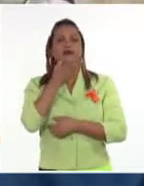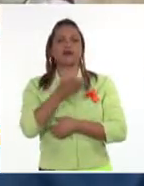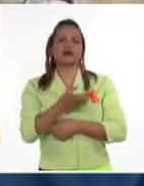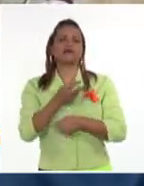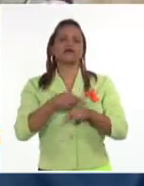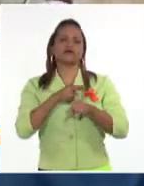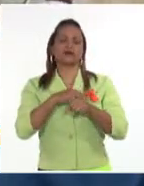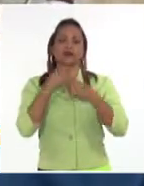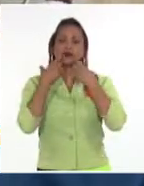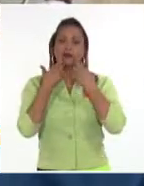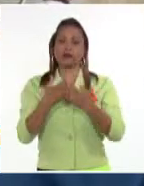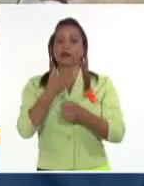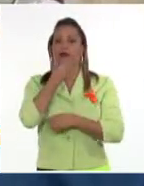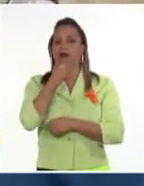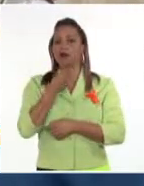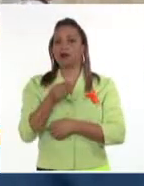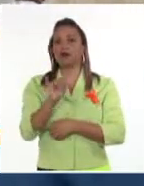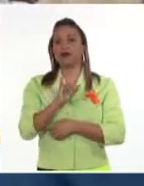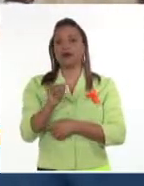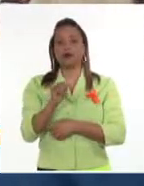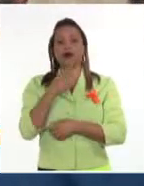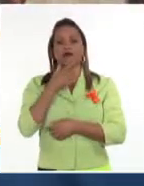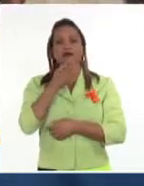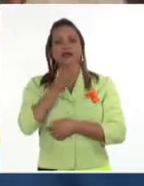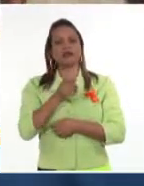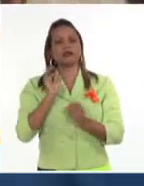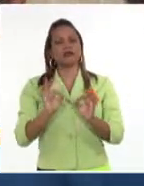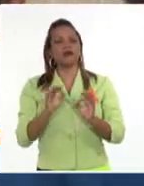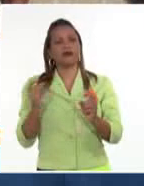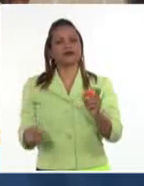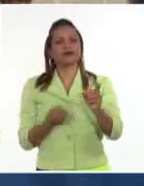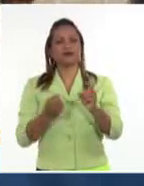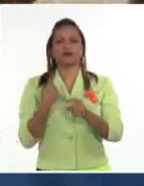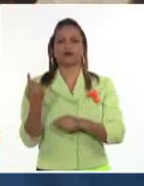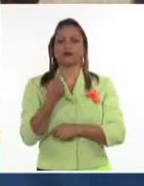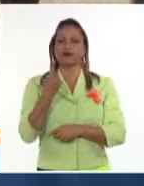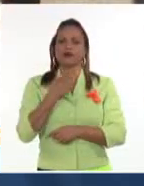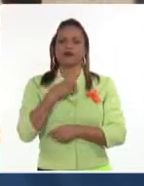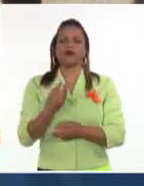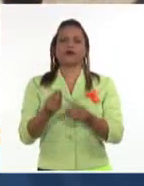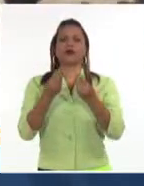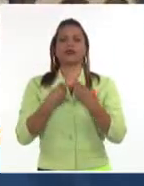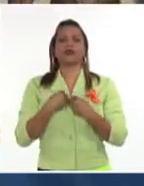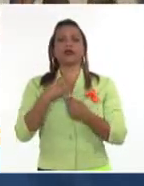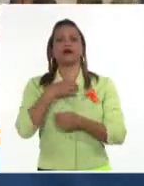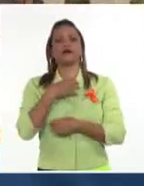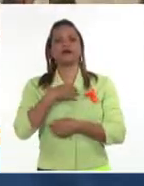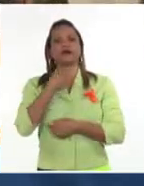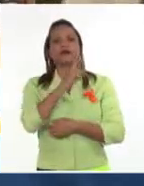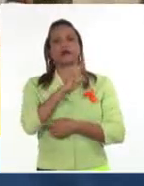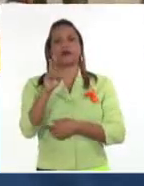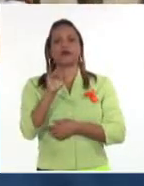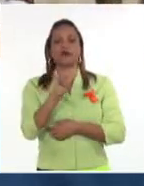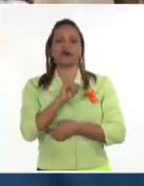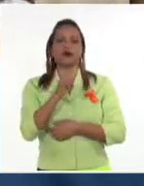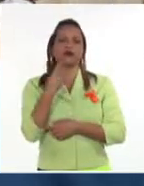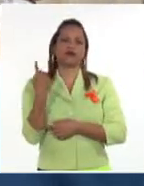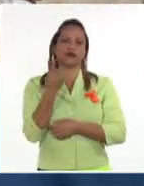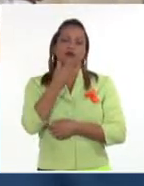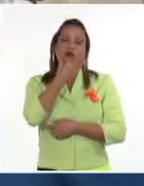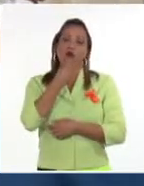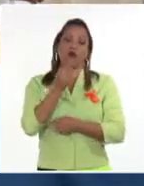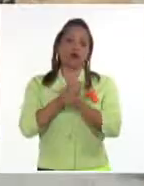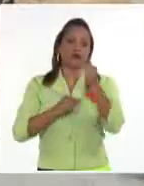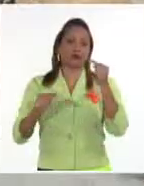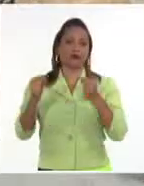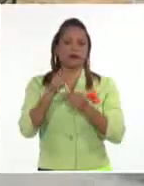para los jóvenes y por lo que él ha conquistado para nosotros, para que nosotros tengamos una revolución como esta, donde nosotros somos protagonistas, evidentemente, tiene que